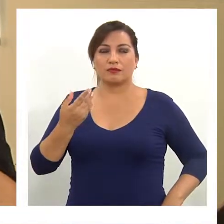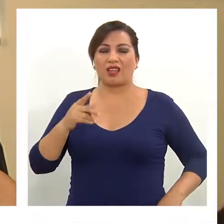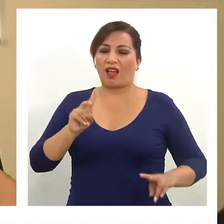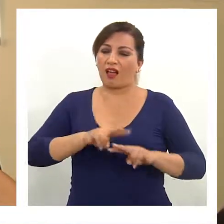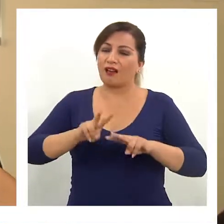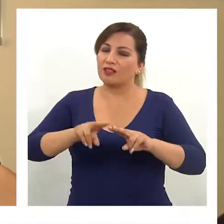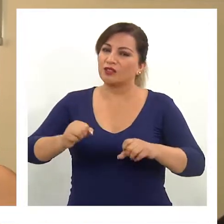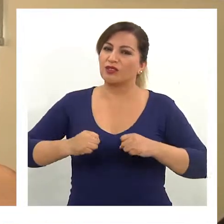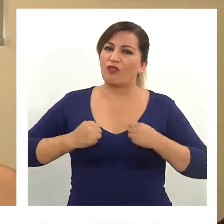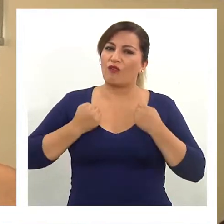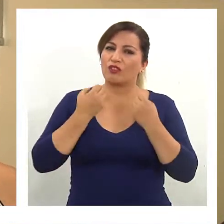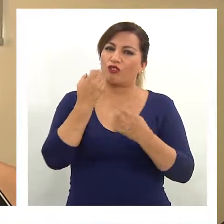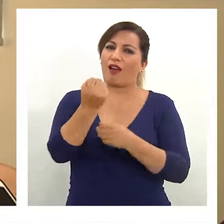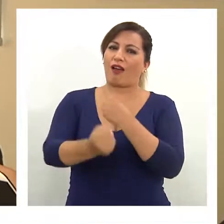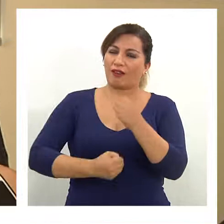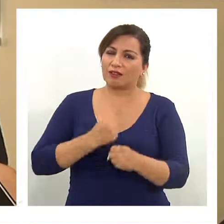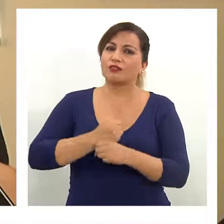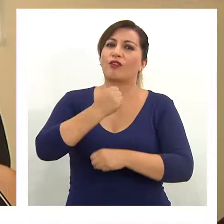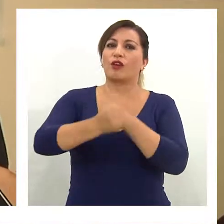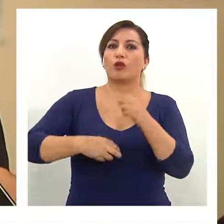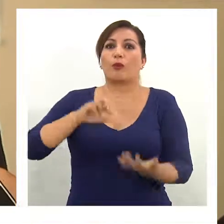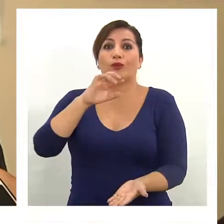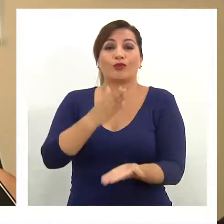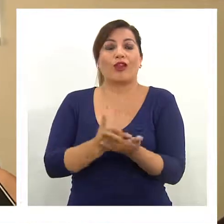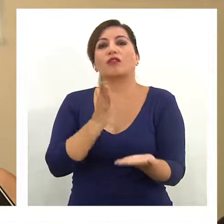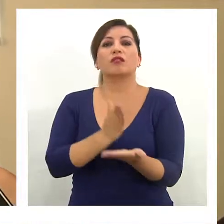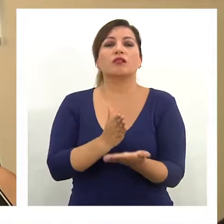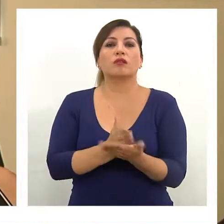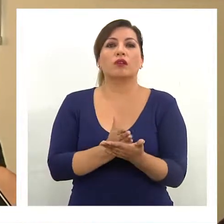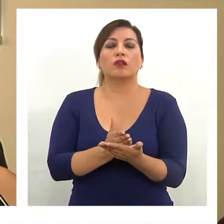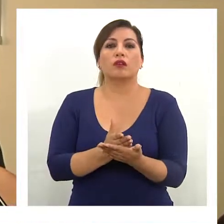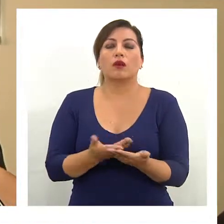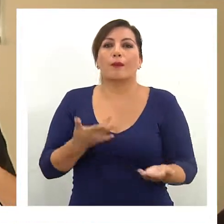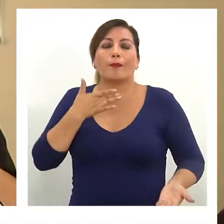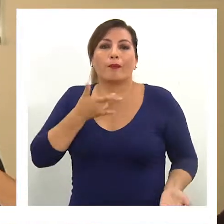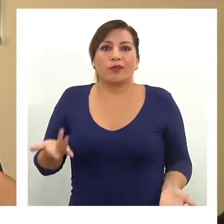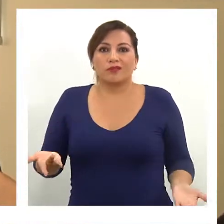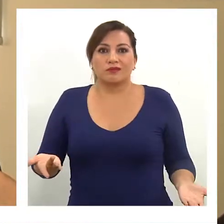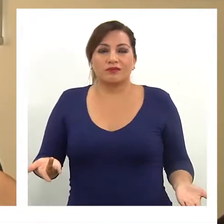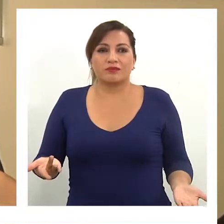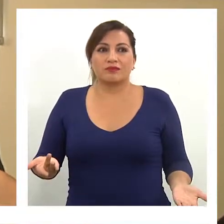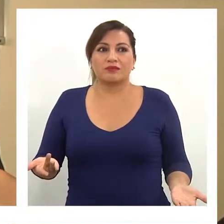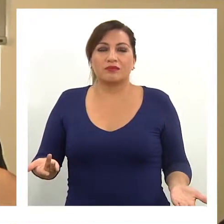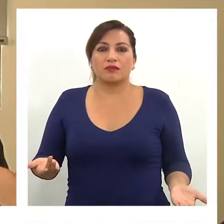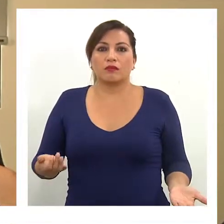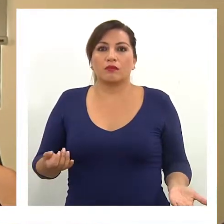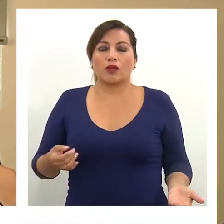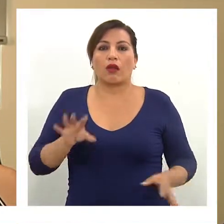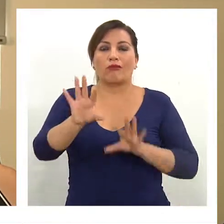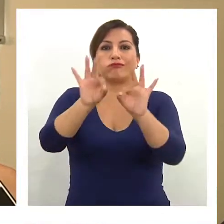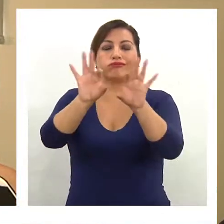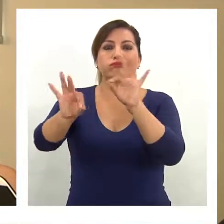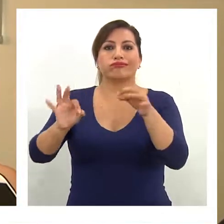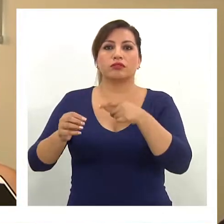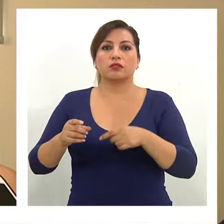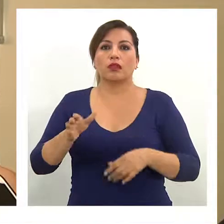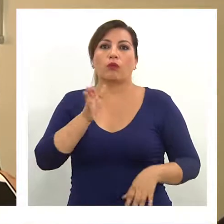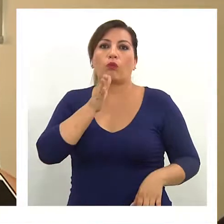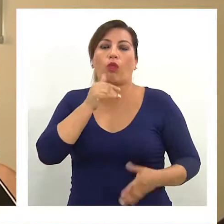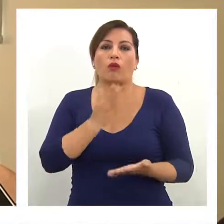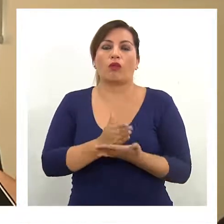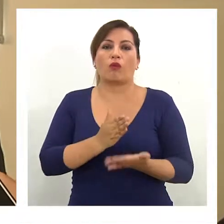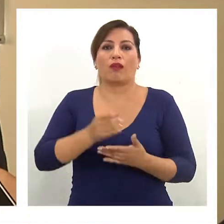habían hecho un esfuerzo durante muchos años para poder postular a un colegio determinado y, sin embargo, producto del azar, no quedaron ni